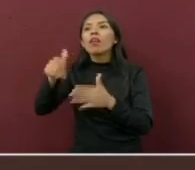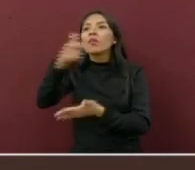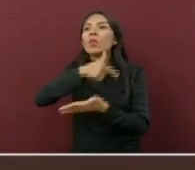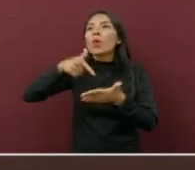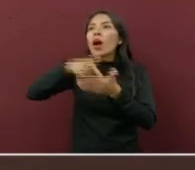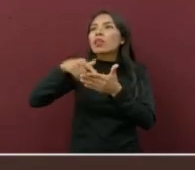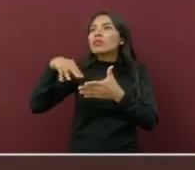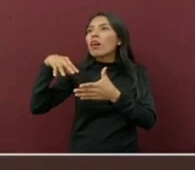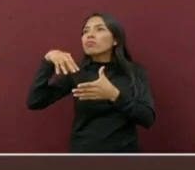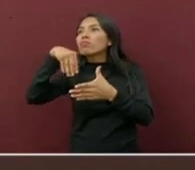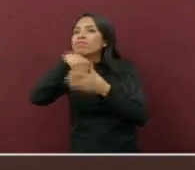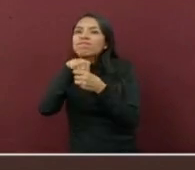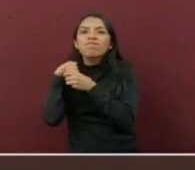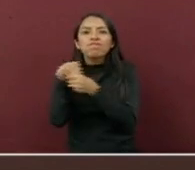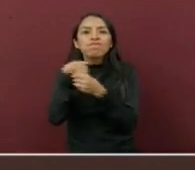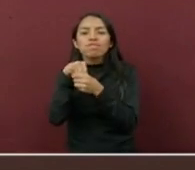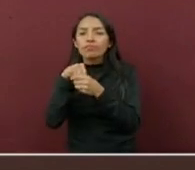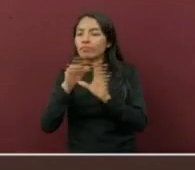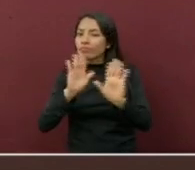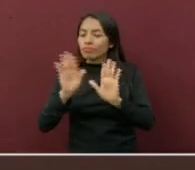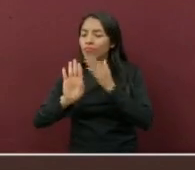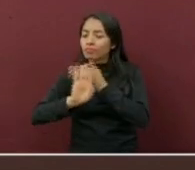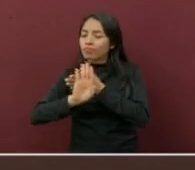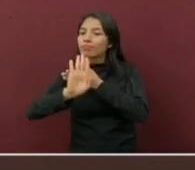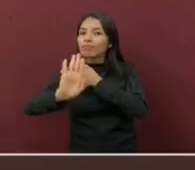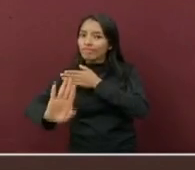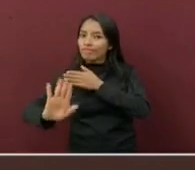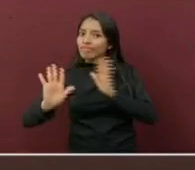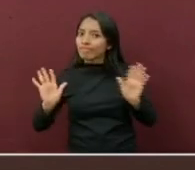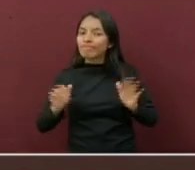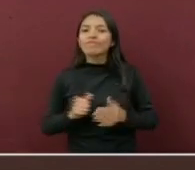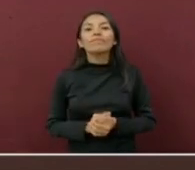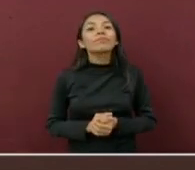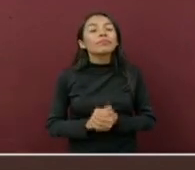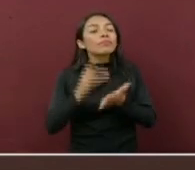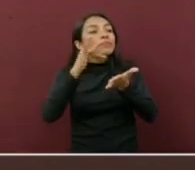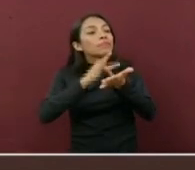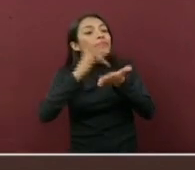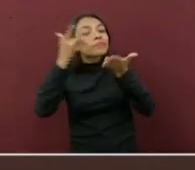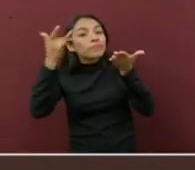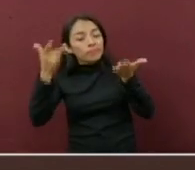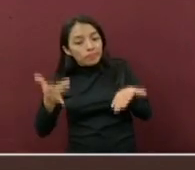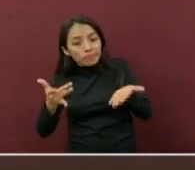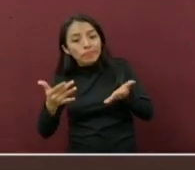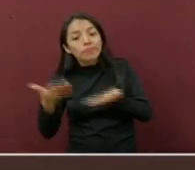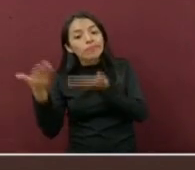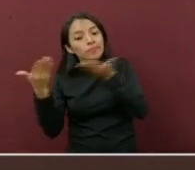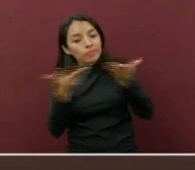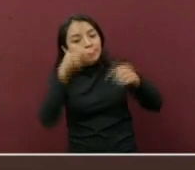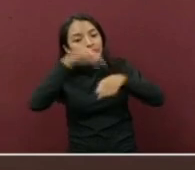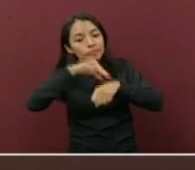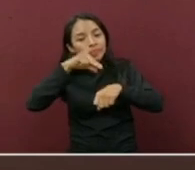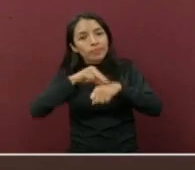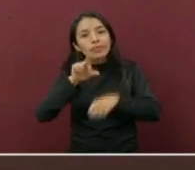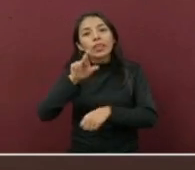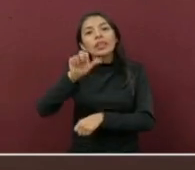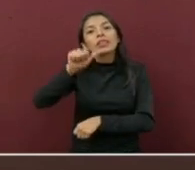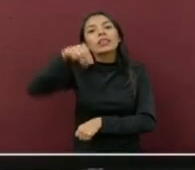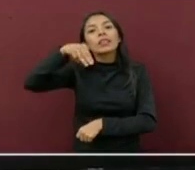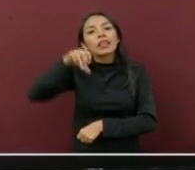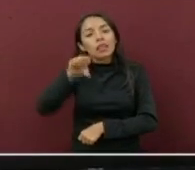donde haya mucha gente agradezco el espacio y regreso la voz al doctor roberto ramos